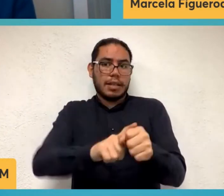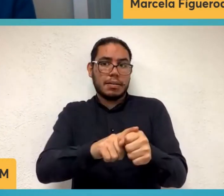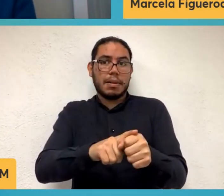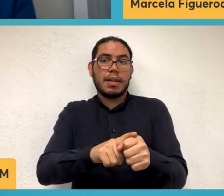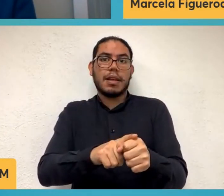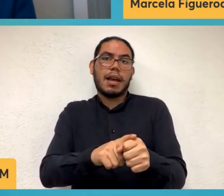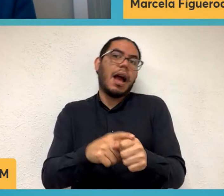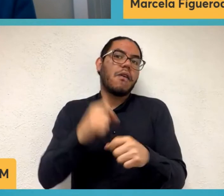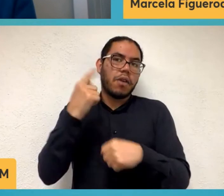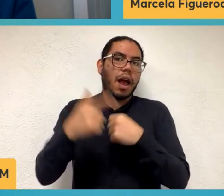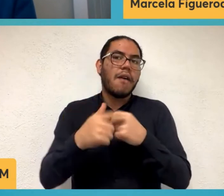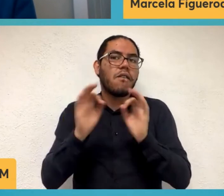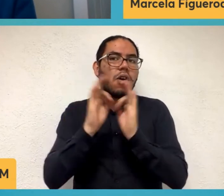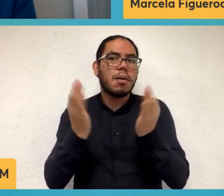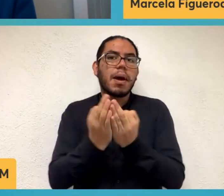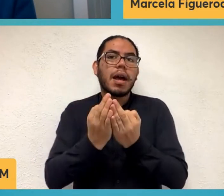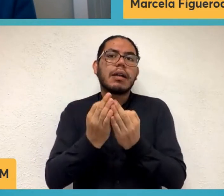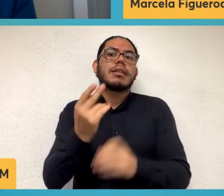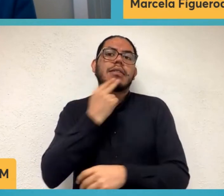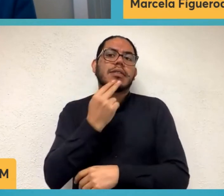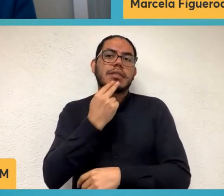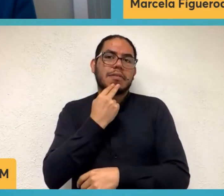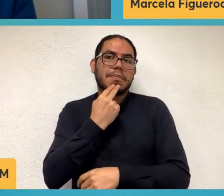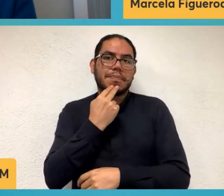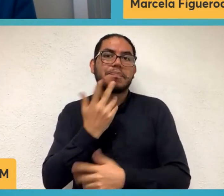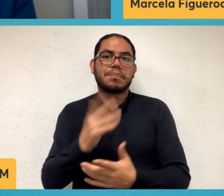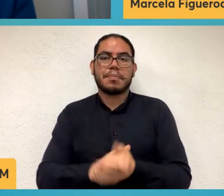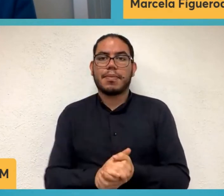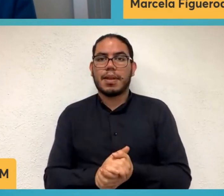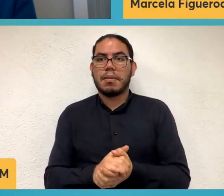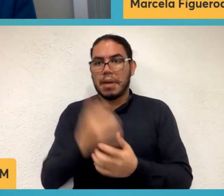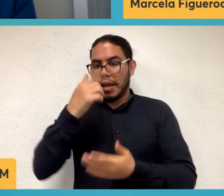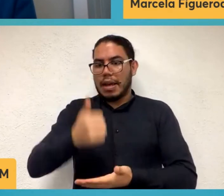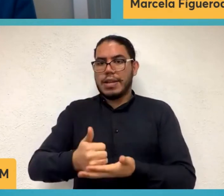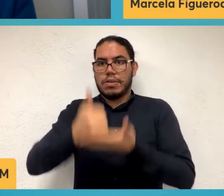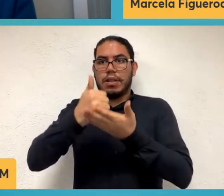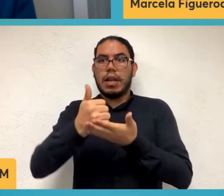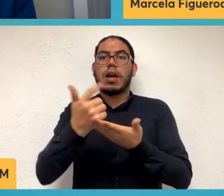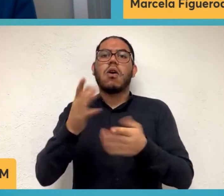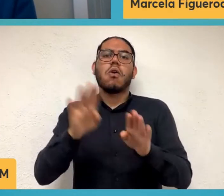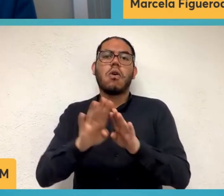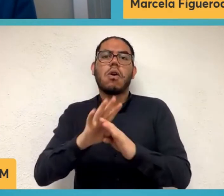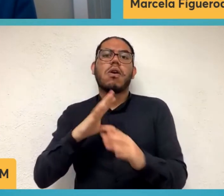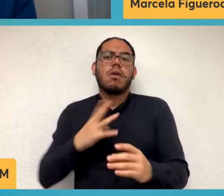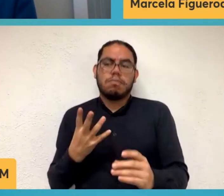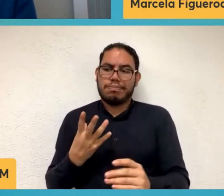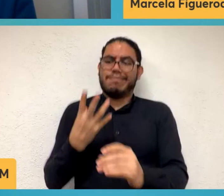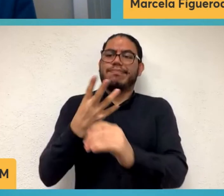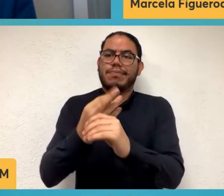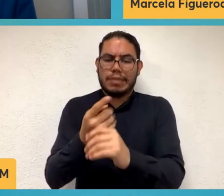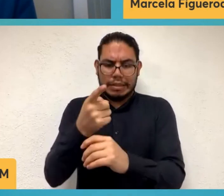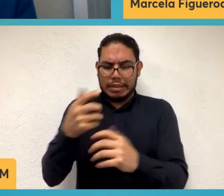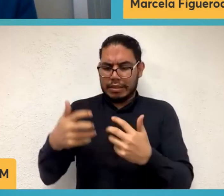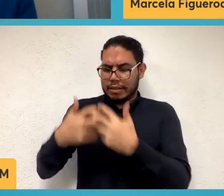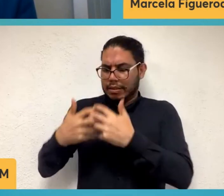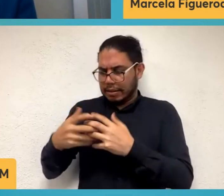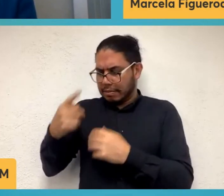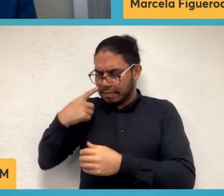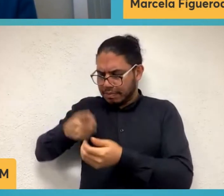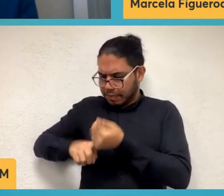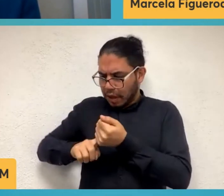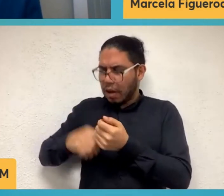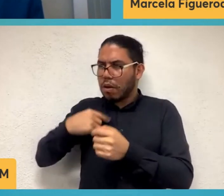sirvan como una herramienta, ¿no? Cómo debes involucrarte en tu industria, buscando siempre el nicho